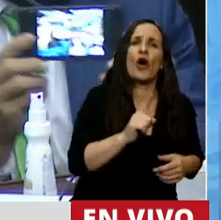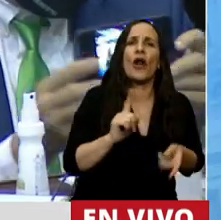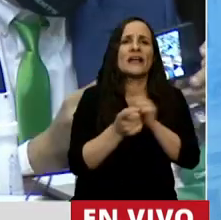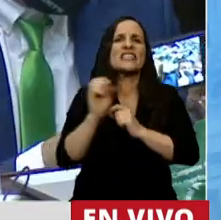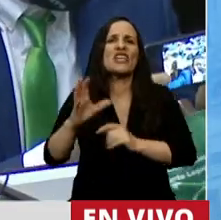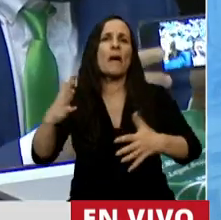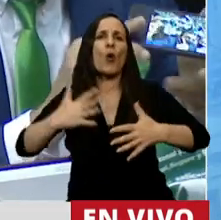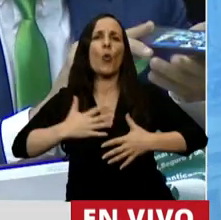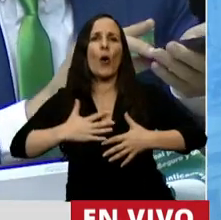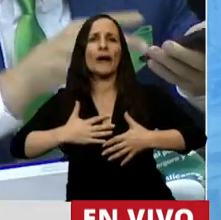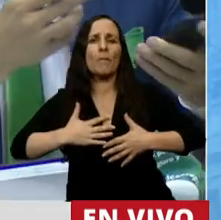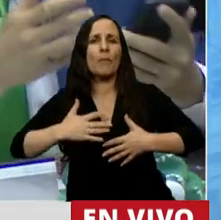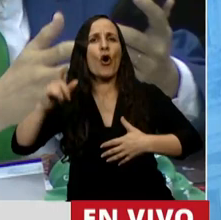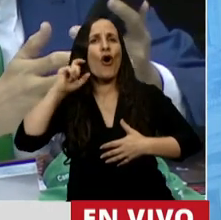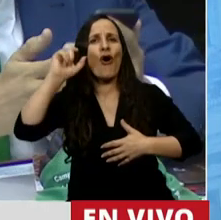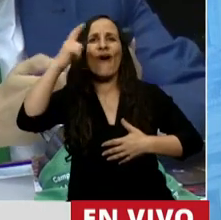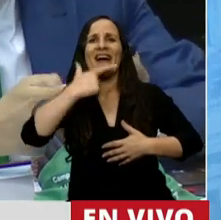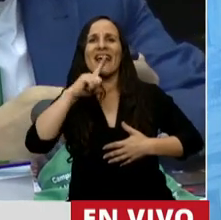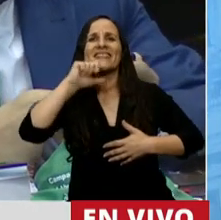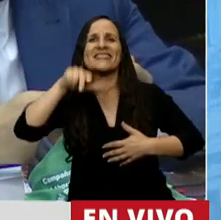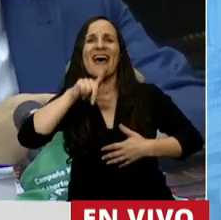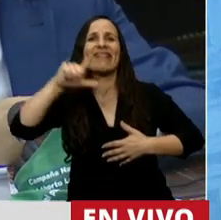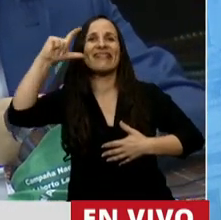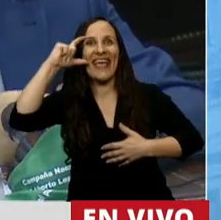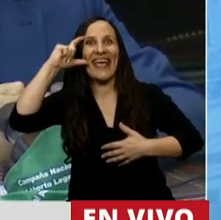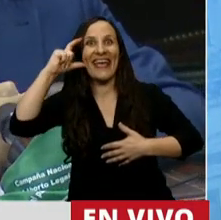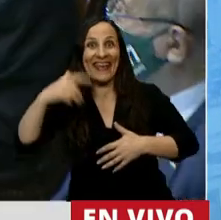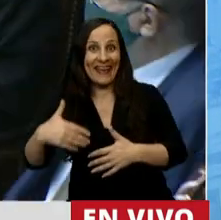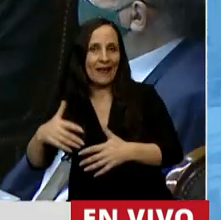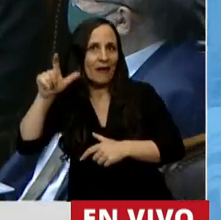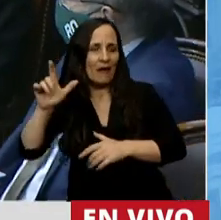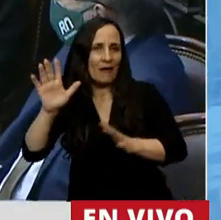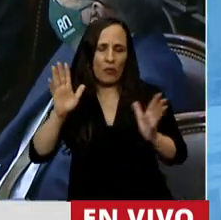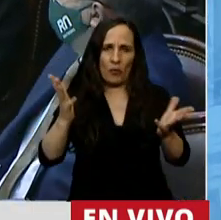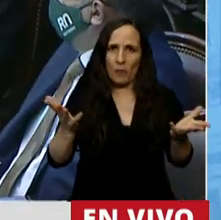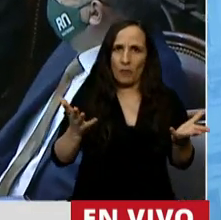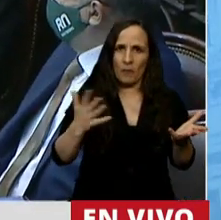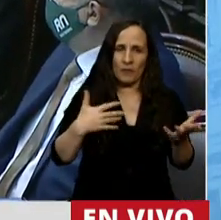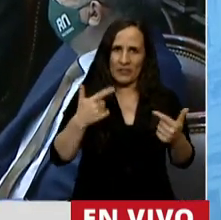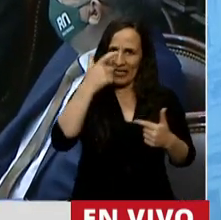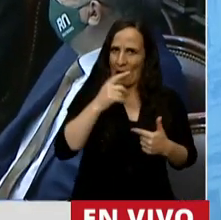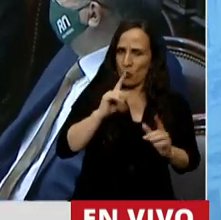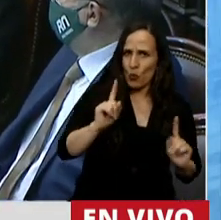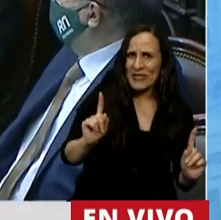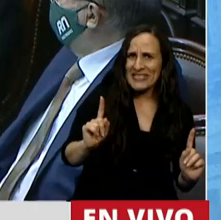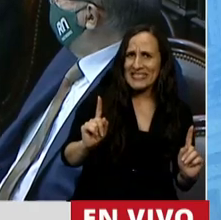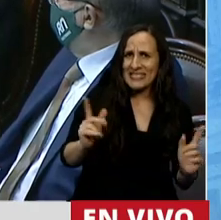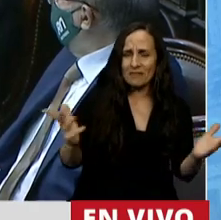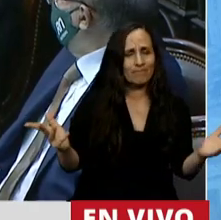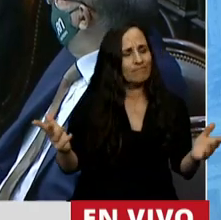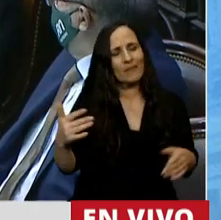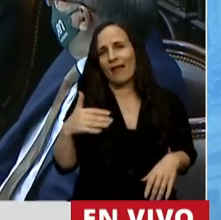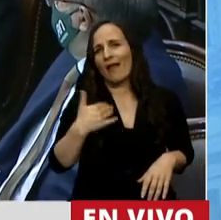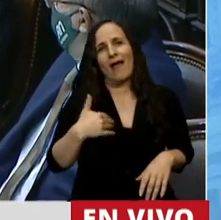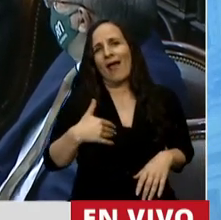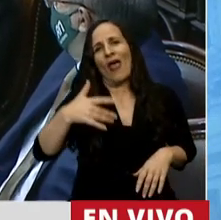nosotras. La Argentina, y para terminar, tiene que tener de una vez por todas una política